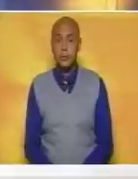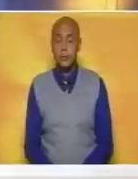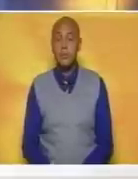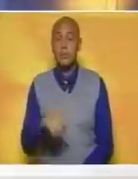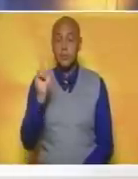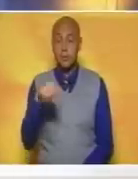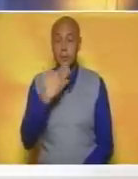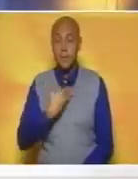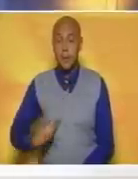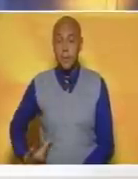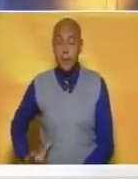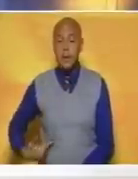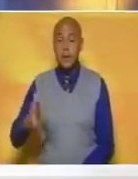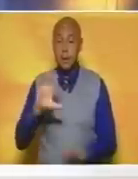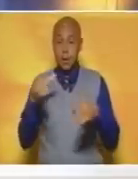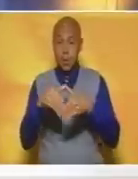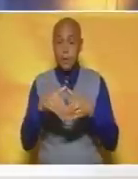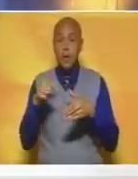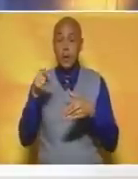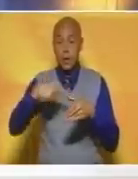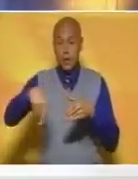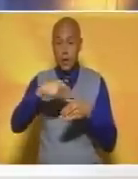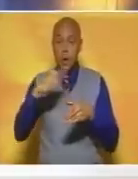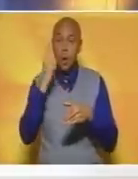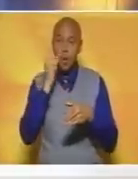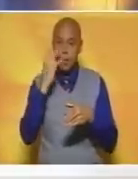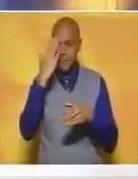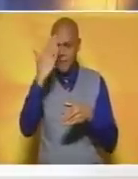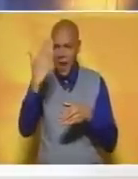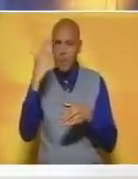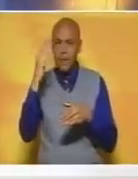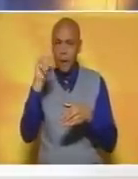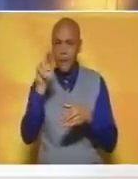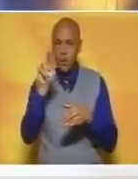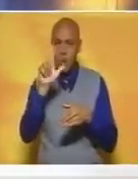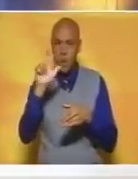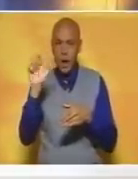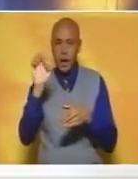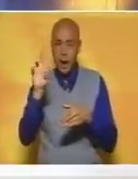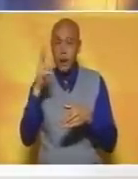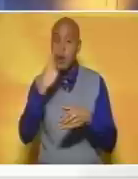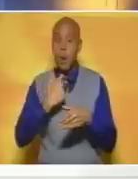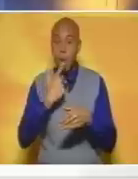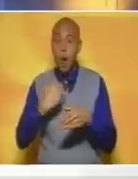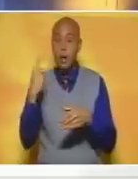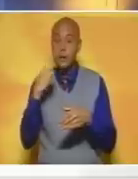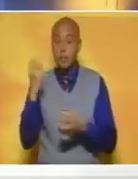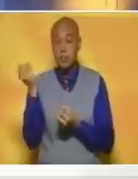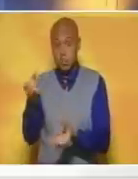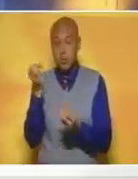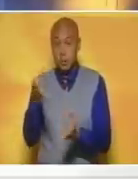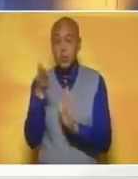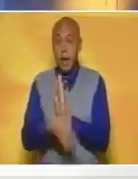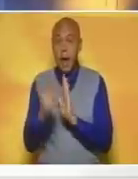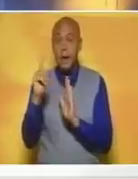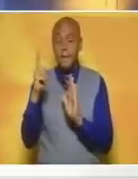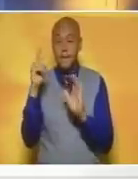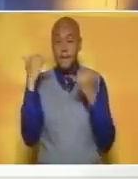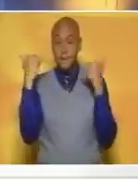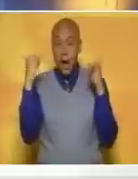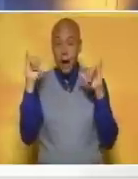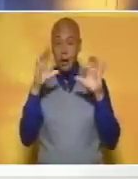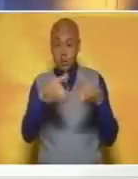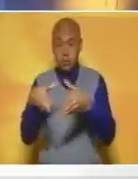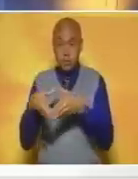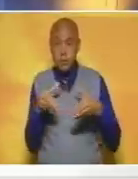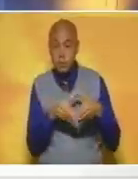El presidente del Frente, Alberto Müller Rojas, Juan Simosa, informó que a partir de este miércoles distribuirán alimentos en ferias agroalimentarias